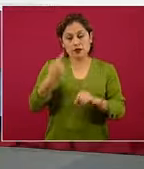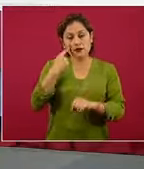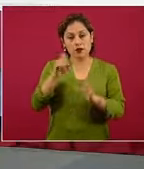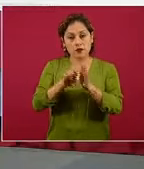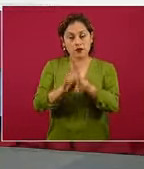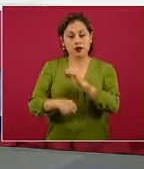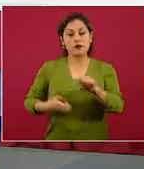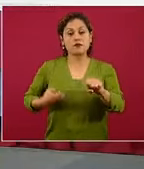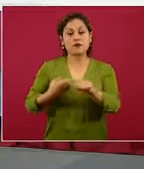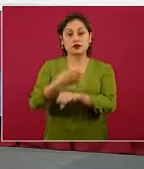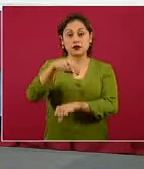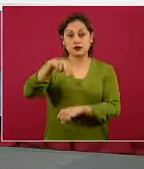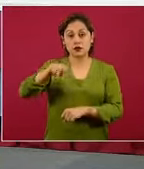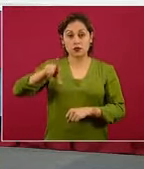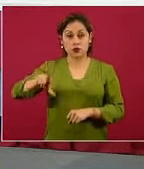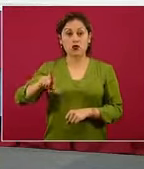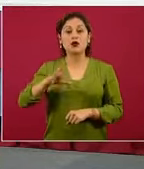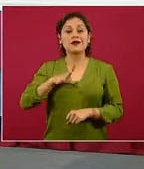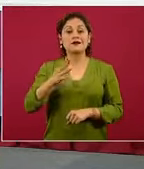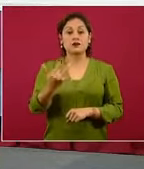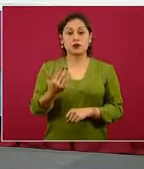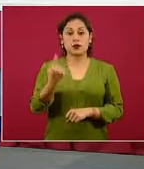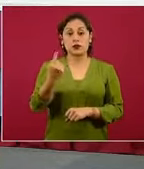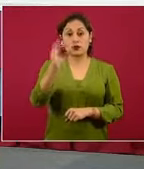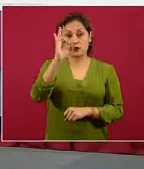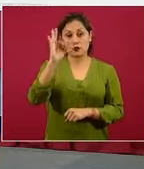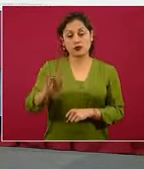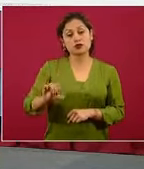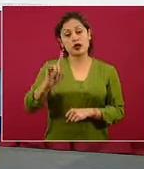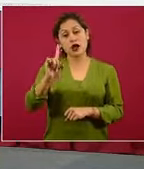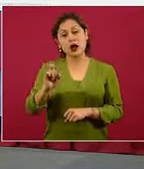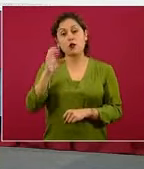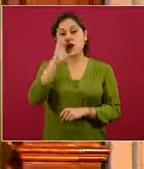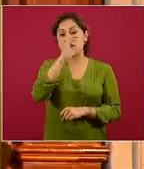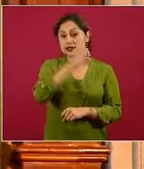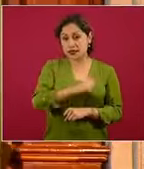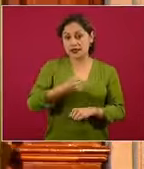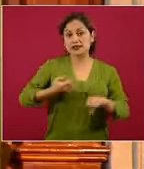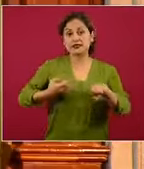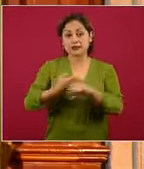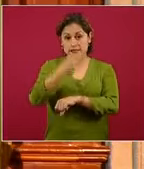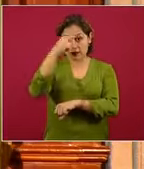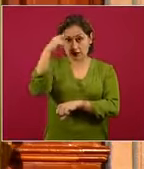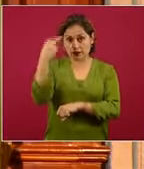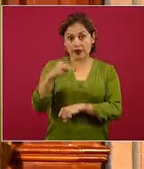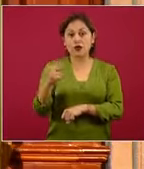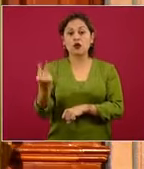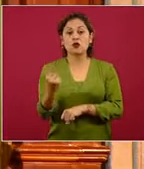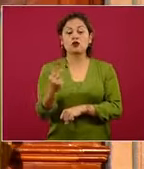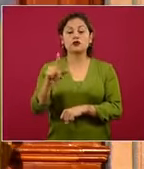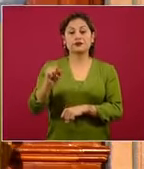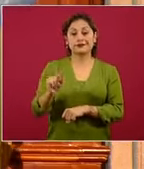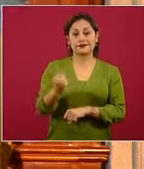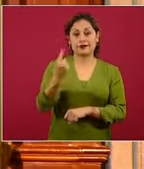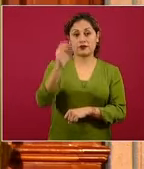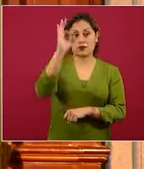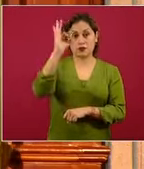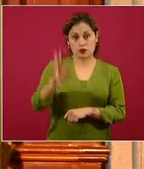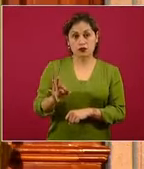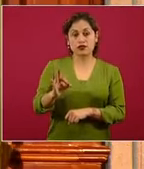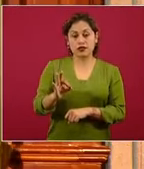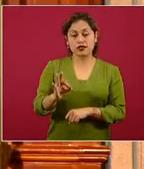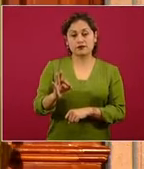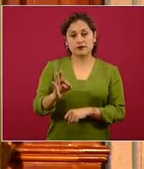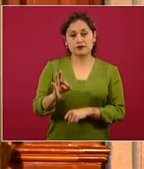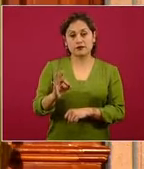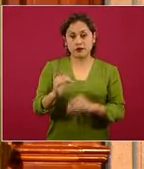Nuevo León con un 51%, Aguascalientes, Estado de México con el 61% y